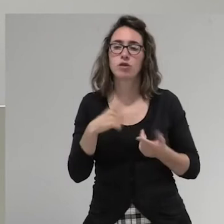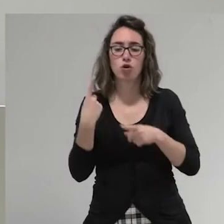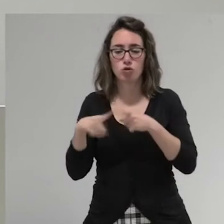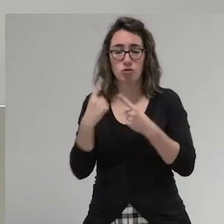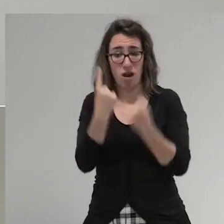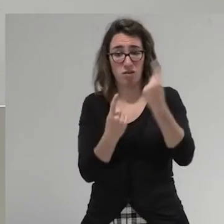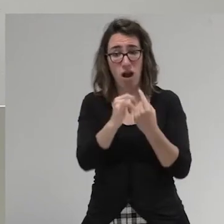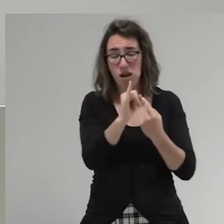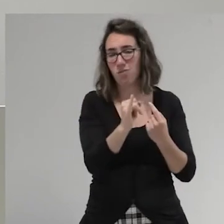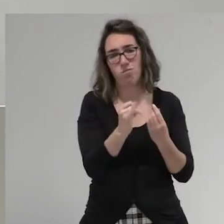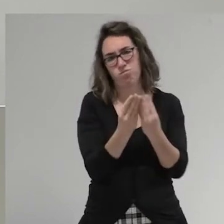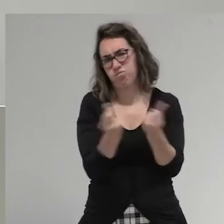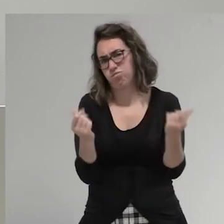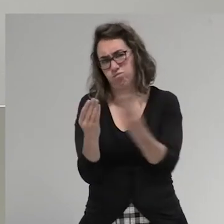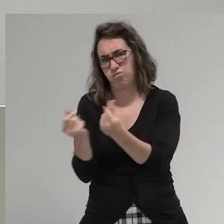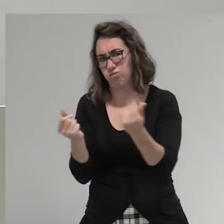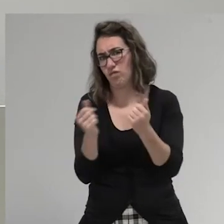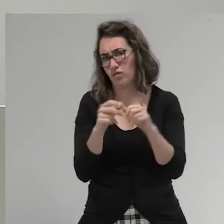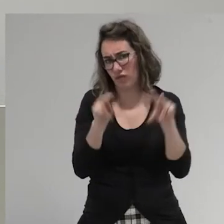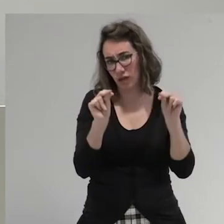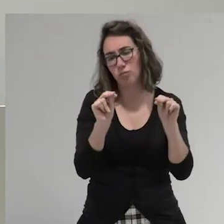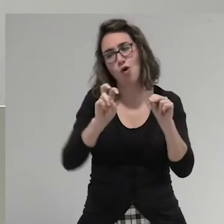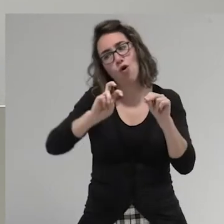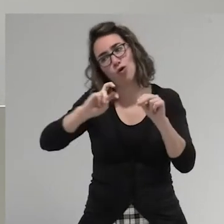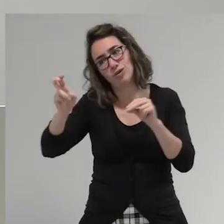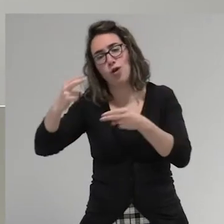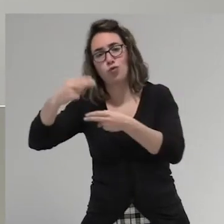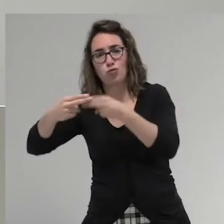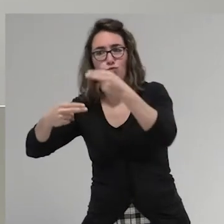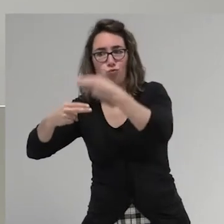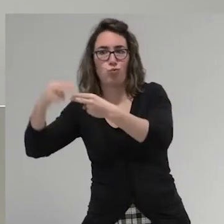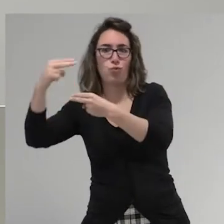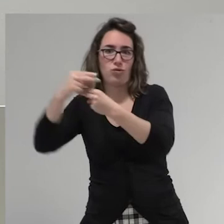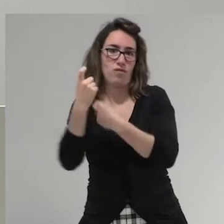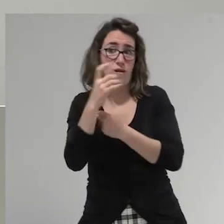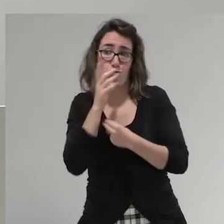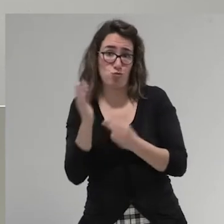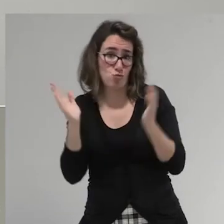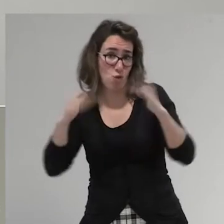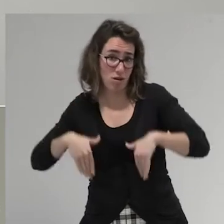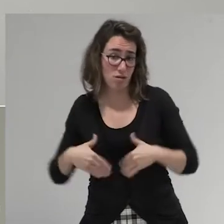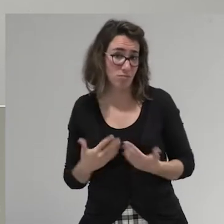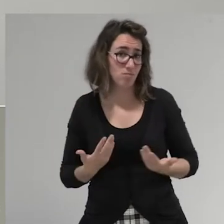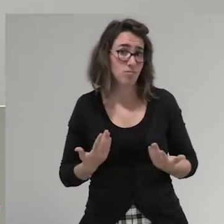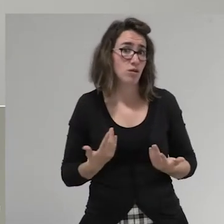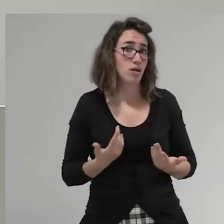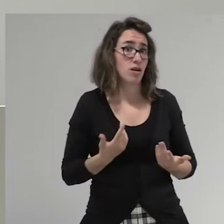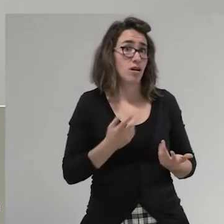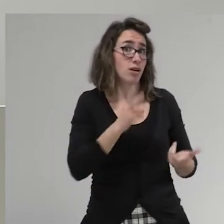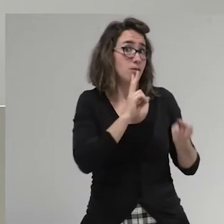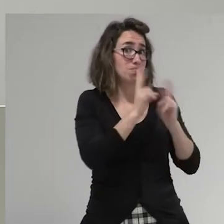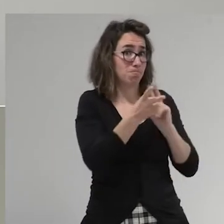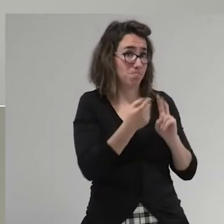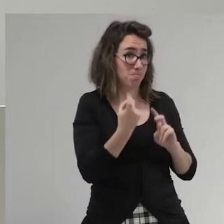pero hay que pensar en construir cosas que no hay. No sé, no te he dicho muchas